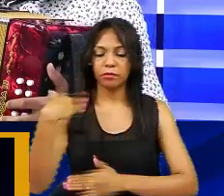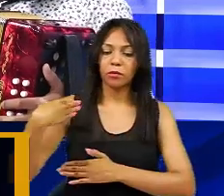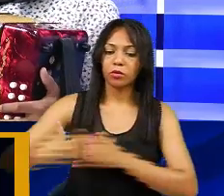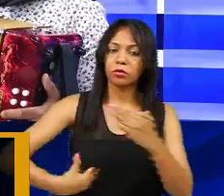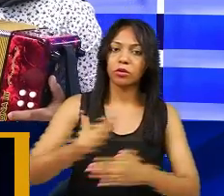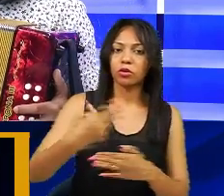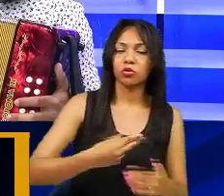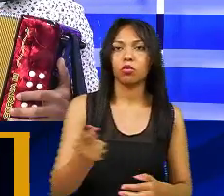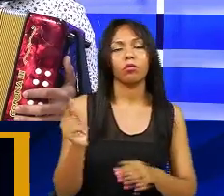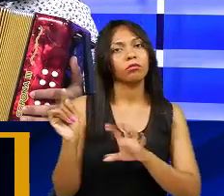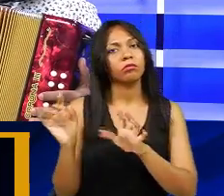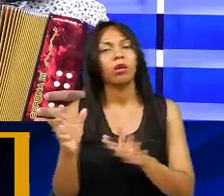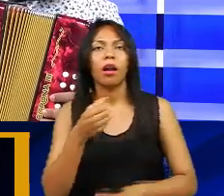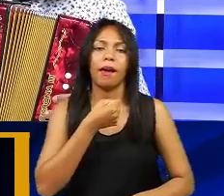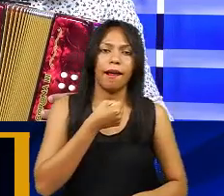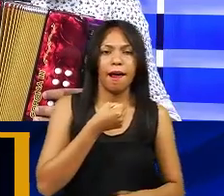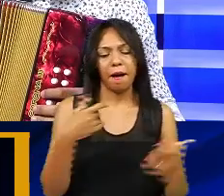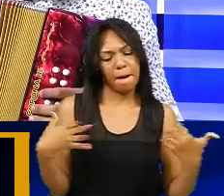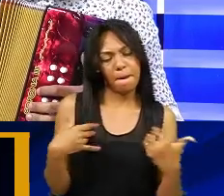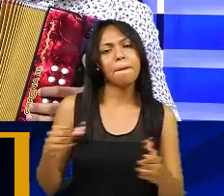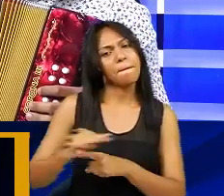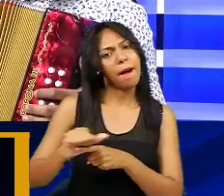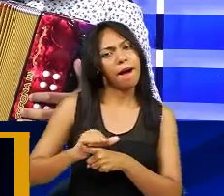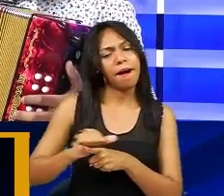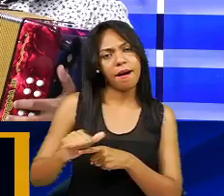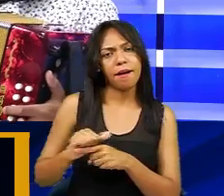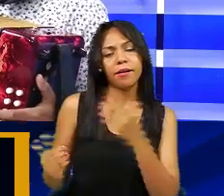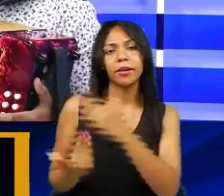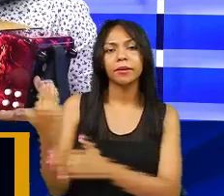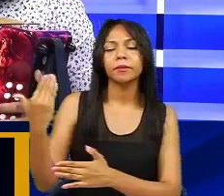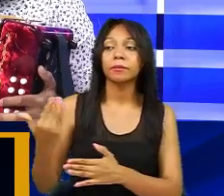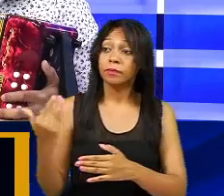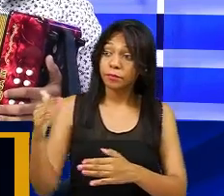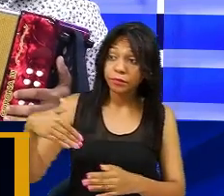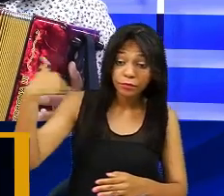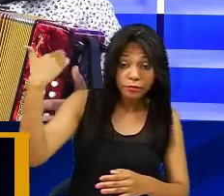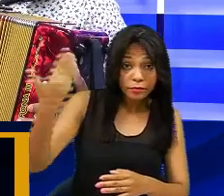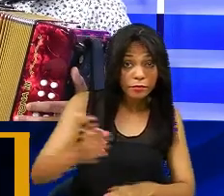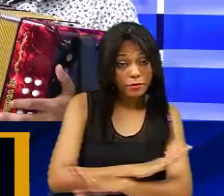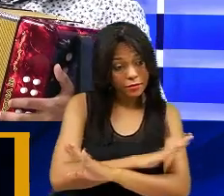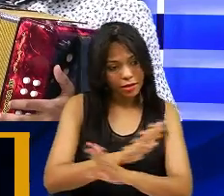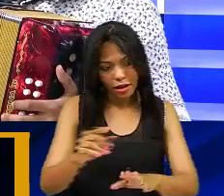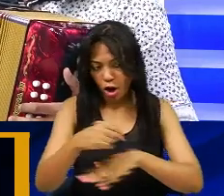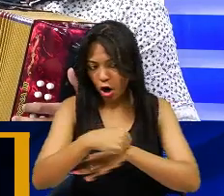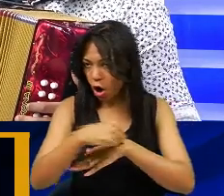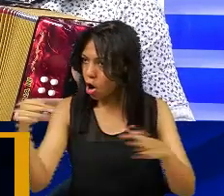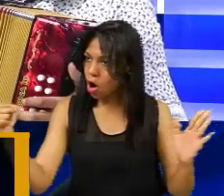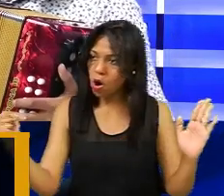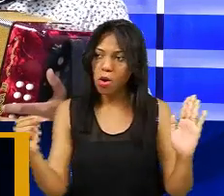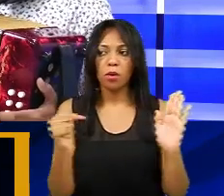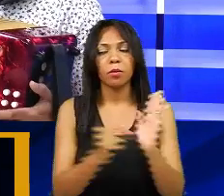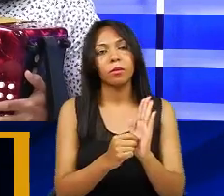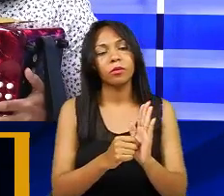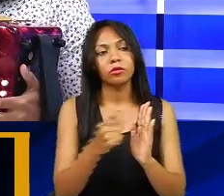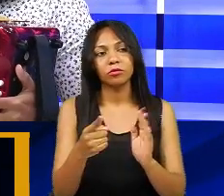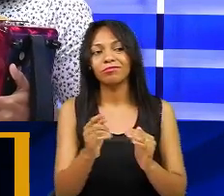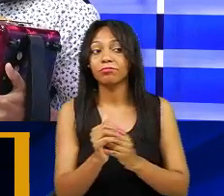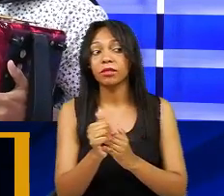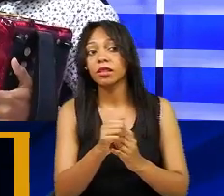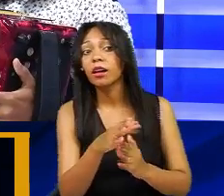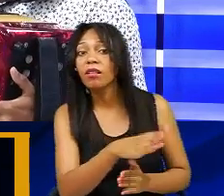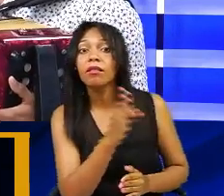grabación de 2 sencillos musicales y posteriormente haremos la producción completa bajo la asesoría de grandes